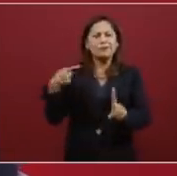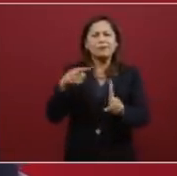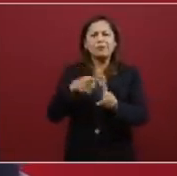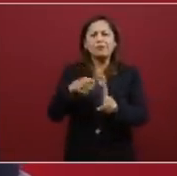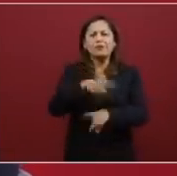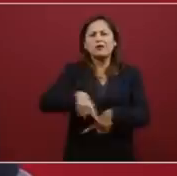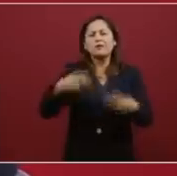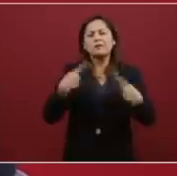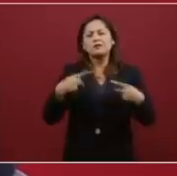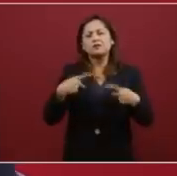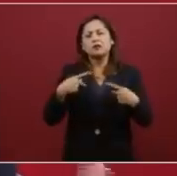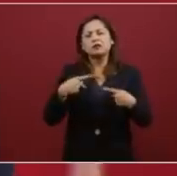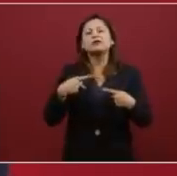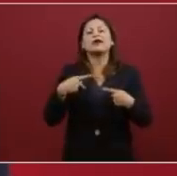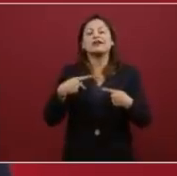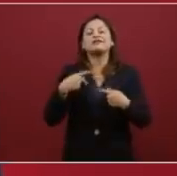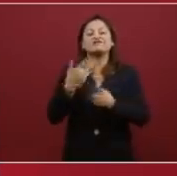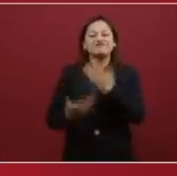la gente.